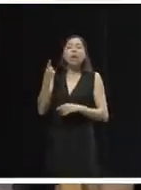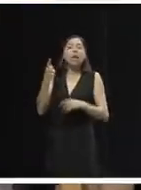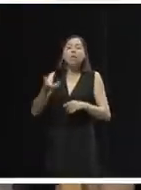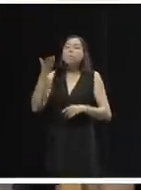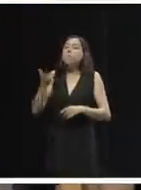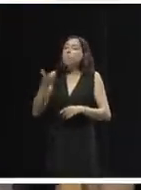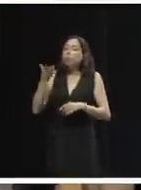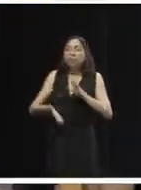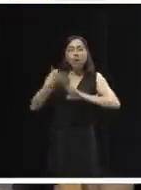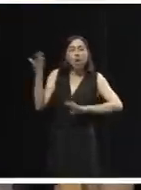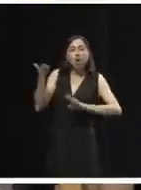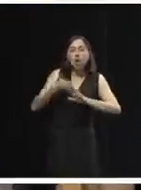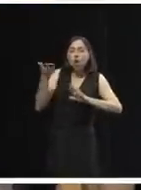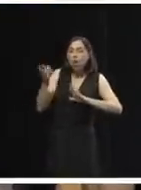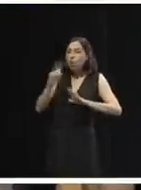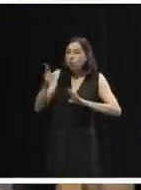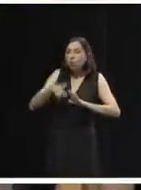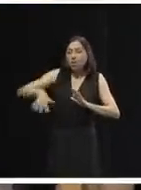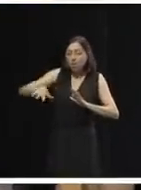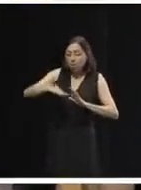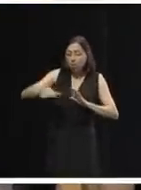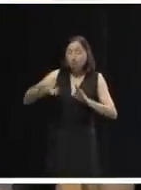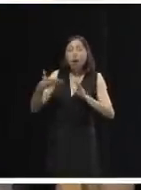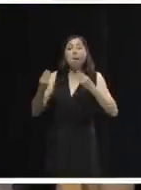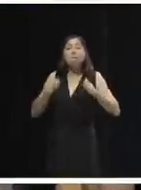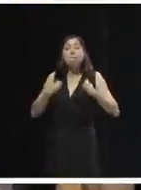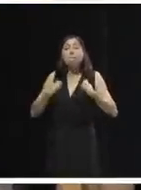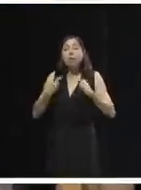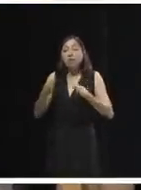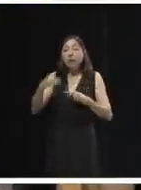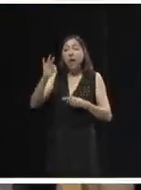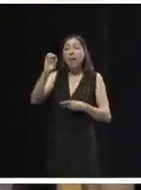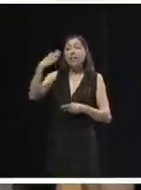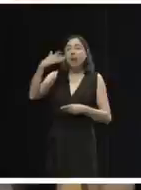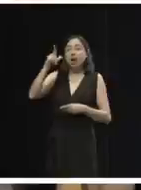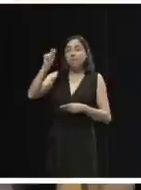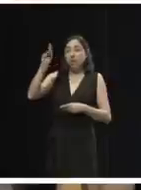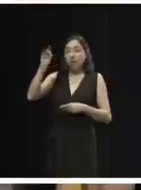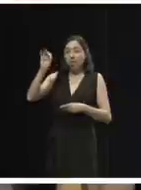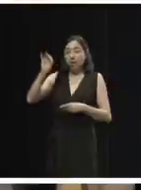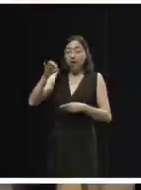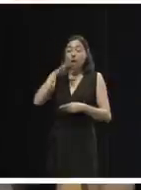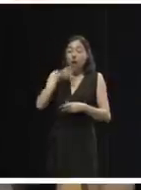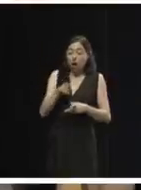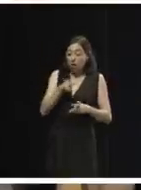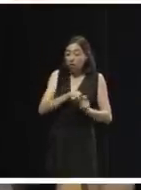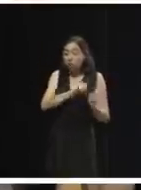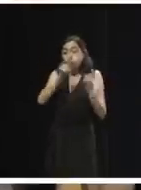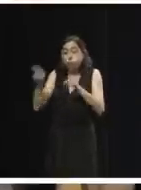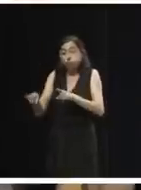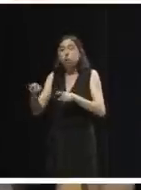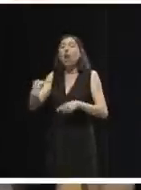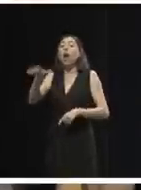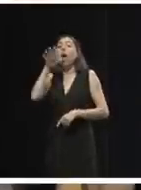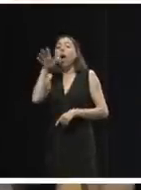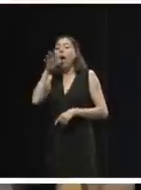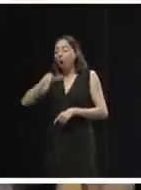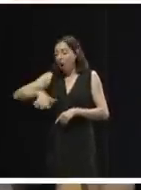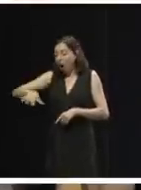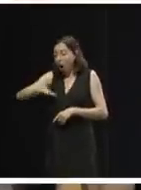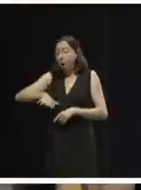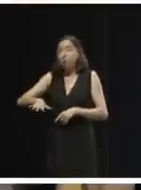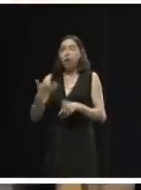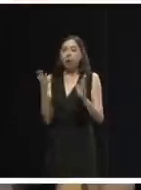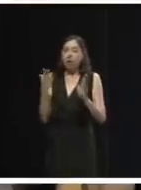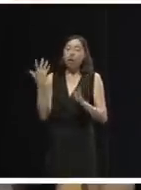construyan viviendas en Tablada. Y del aire salto al agua. Tenemos un problema con el agua. Ya tenemos, al menos